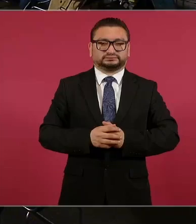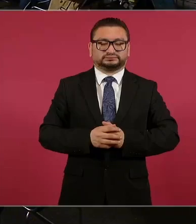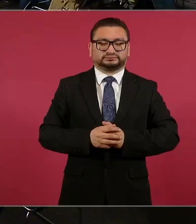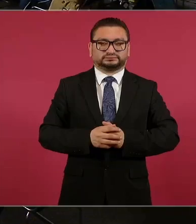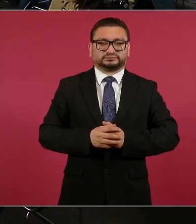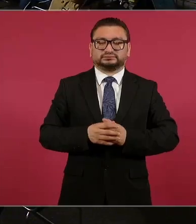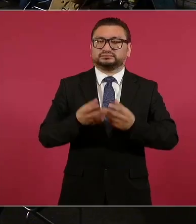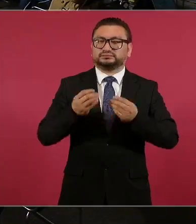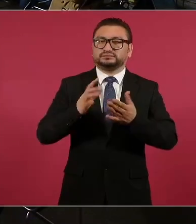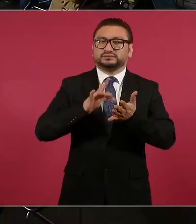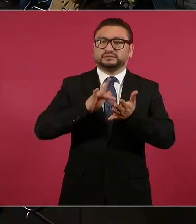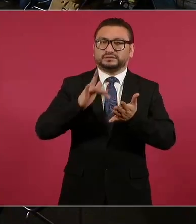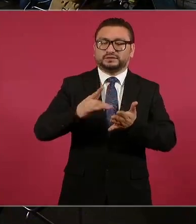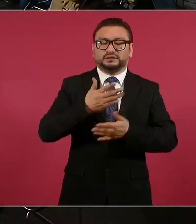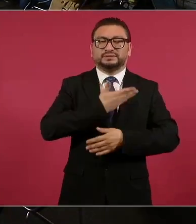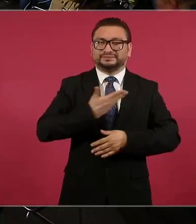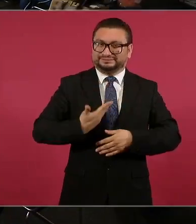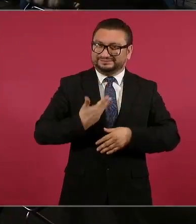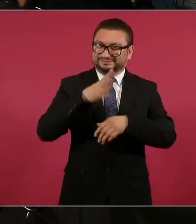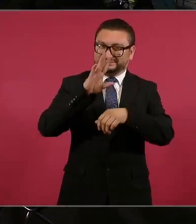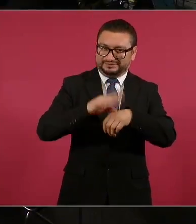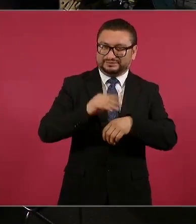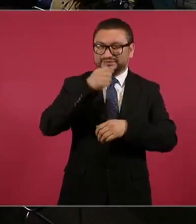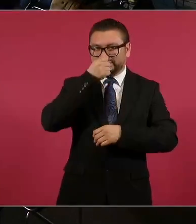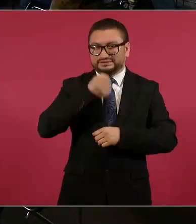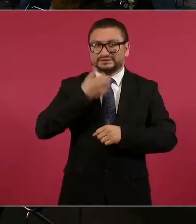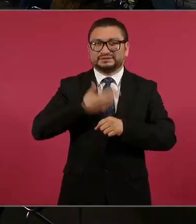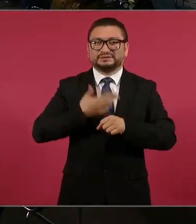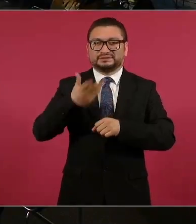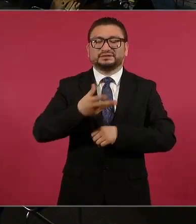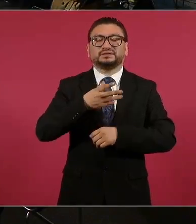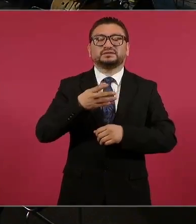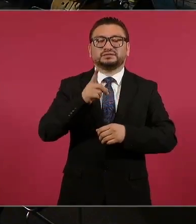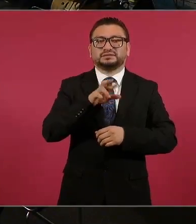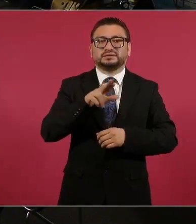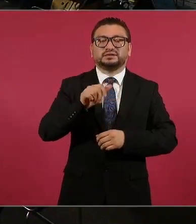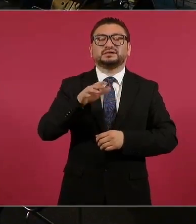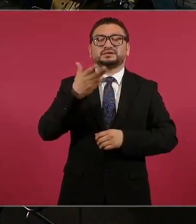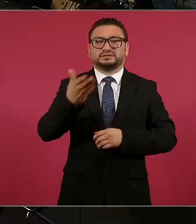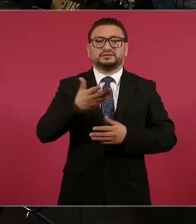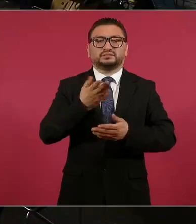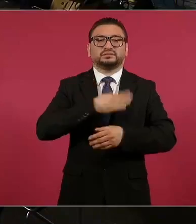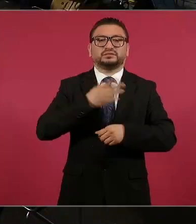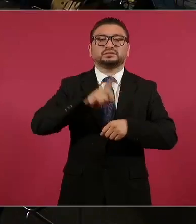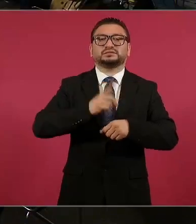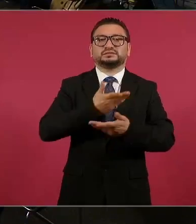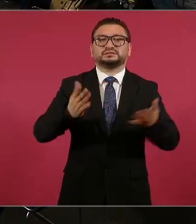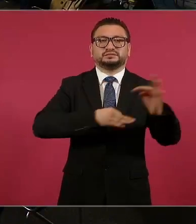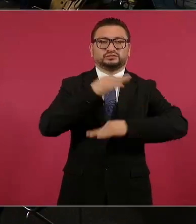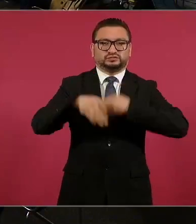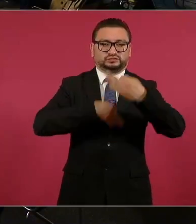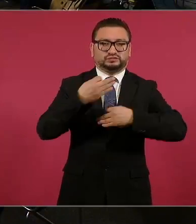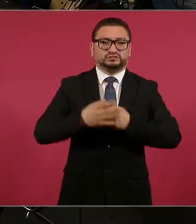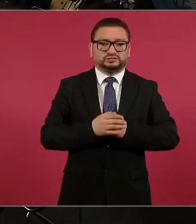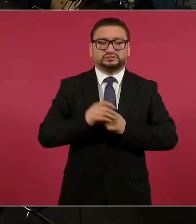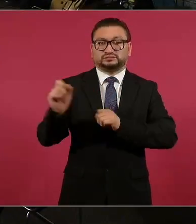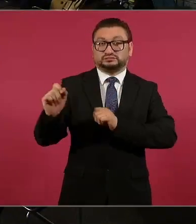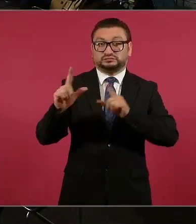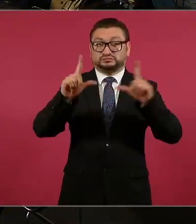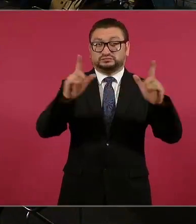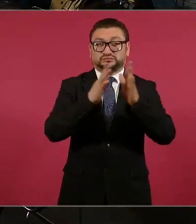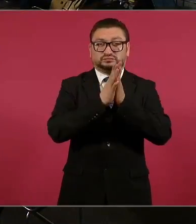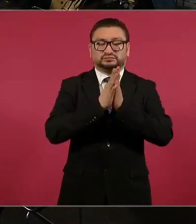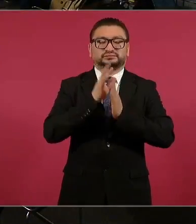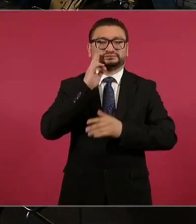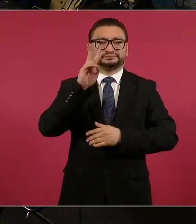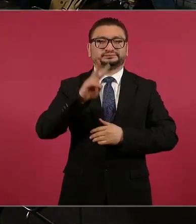Muchas gracias. Con su permiso, señor presidente, secretario general, doctor Calderón Alipi, muy buenos días a todas y a todos. ¿Se nos pueden poner la